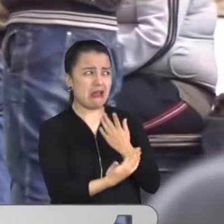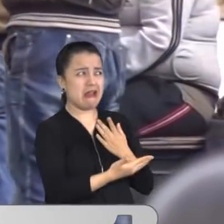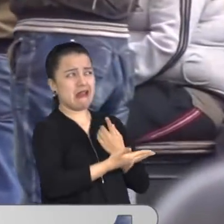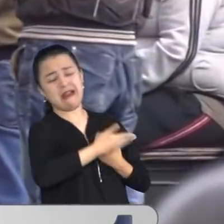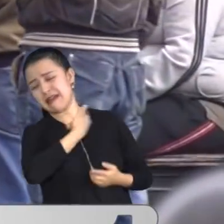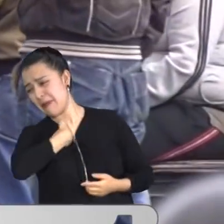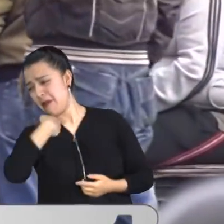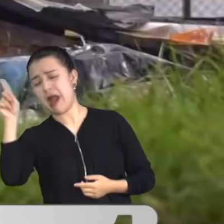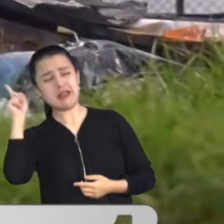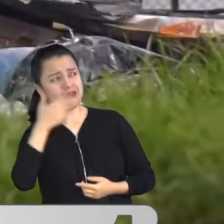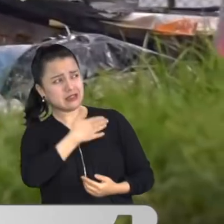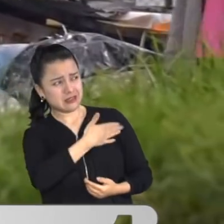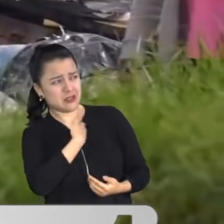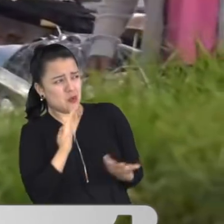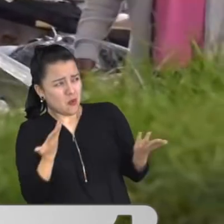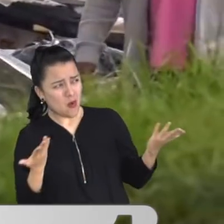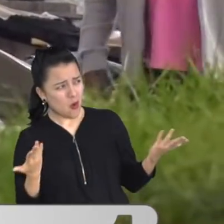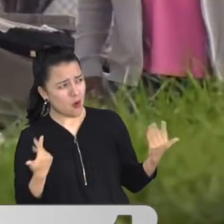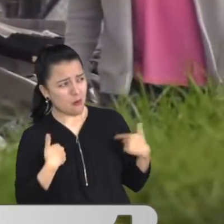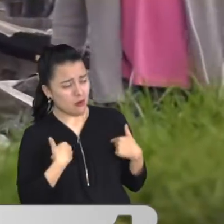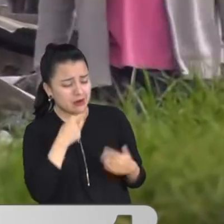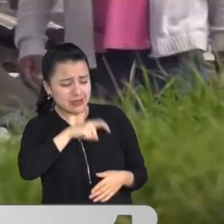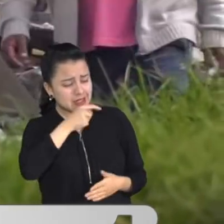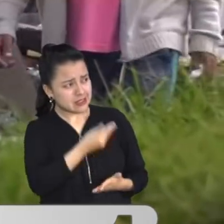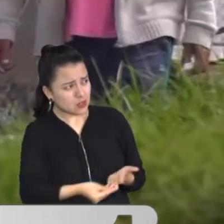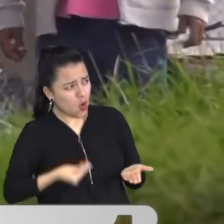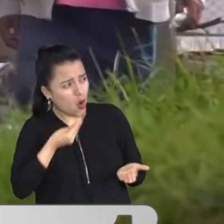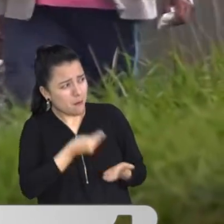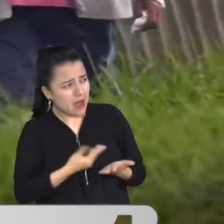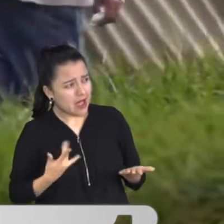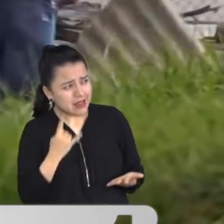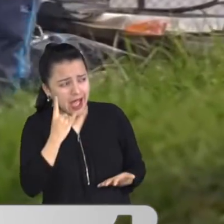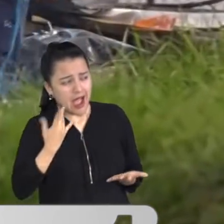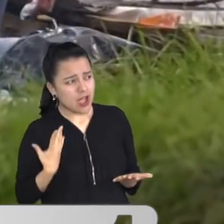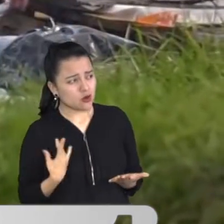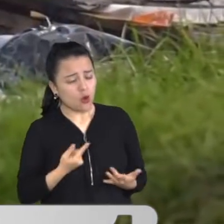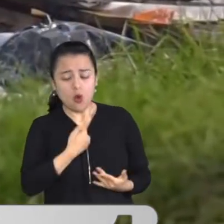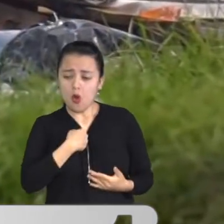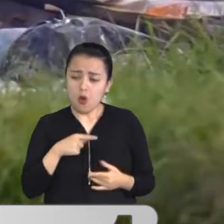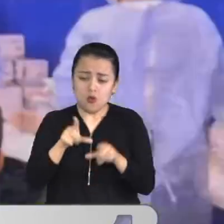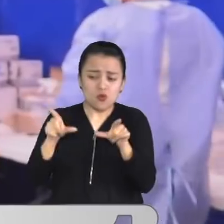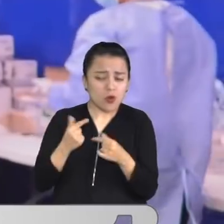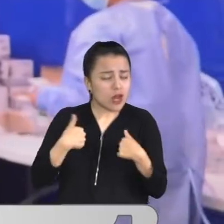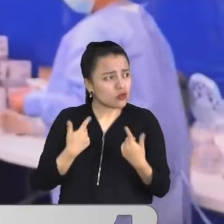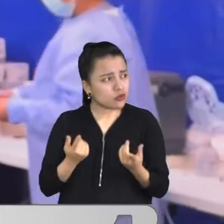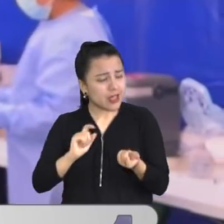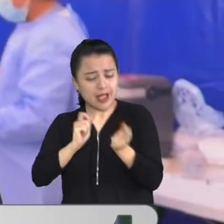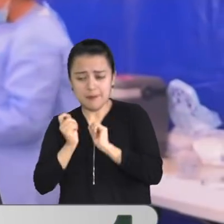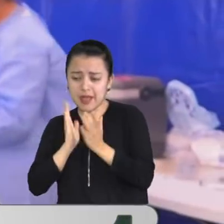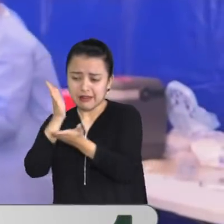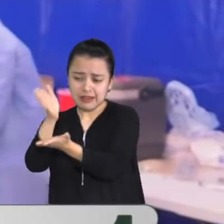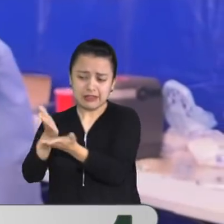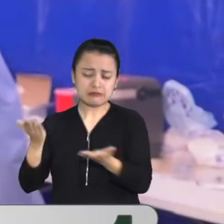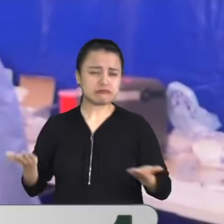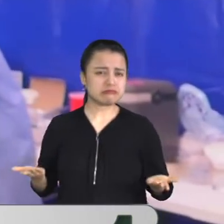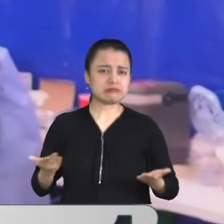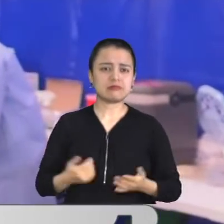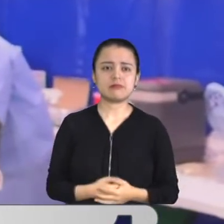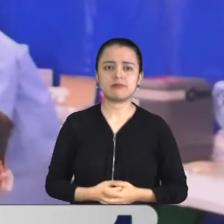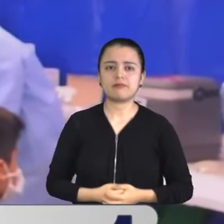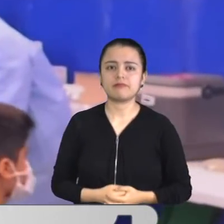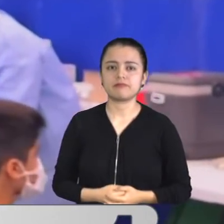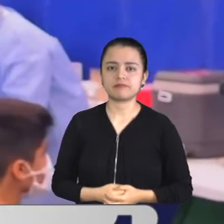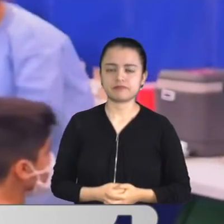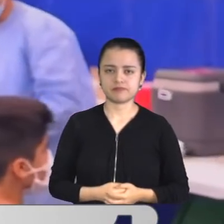como animales sin darnos una opción real y digna. Y en otra noticia, si seguimos en el tema